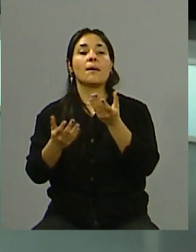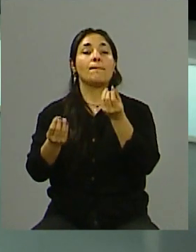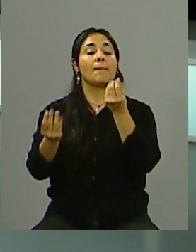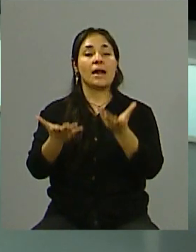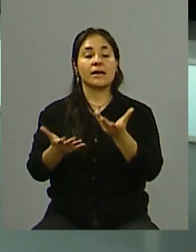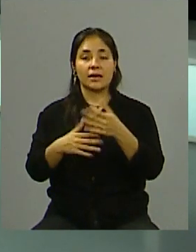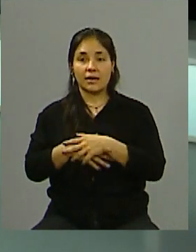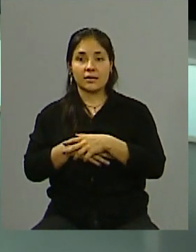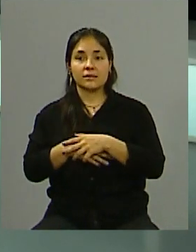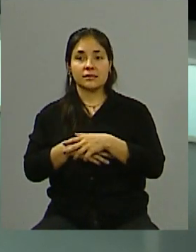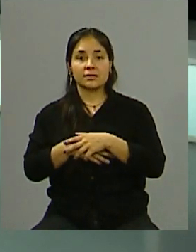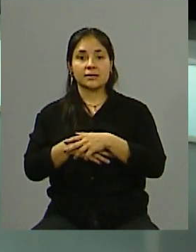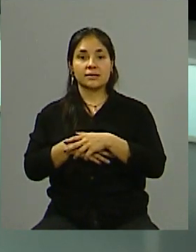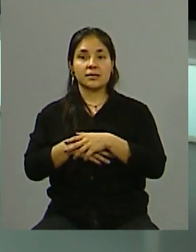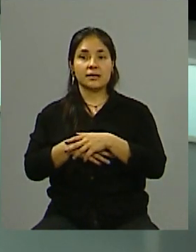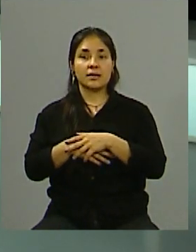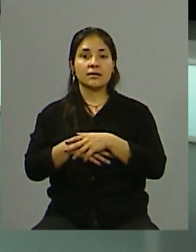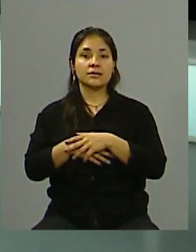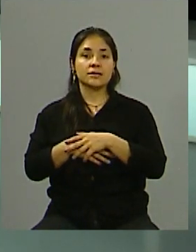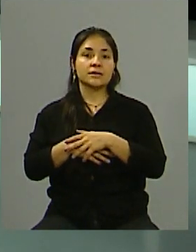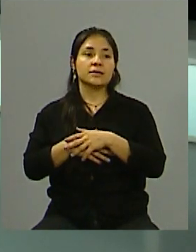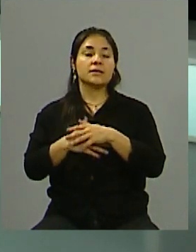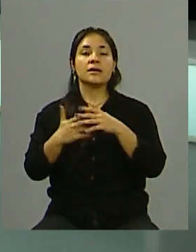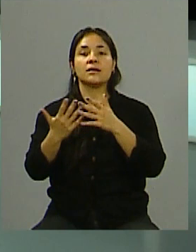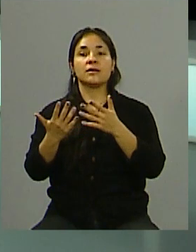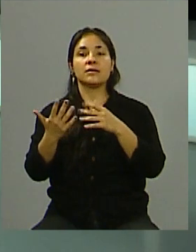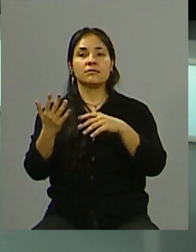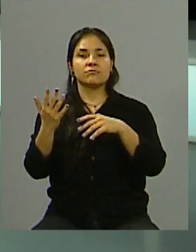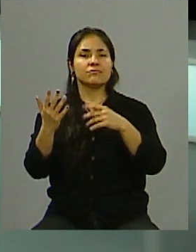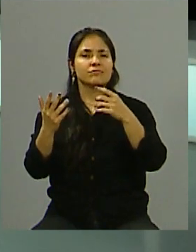poder acercarnos a las fuerzas que tienen menos